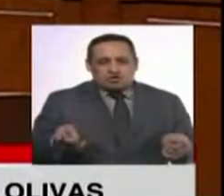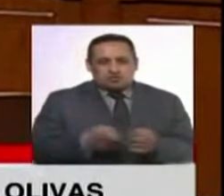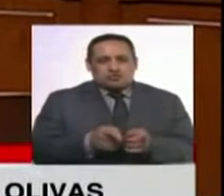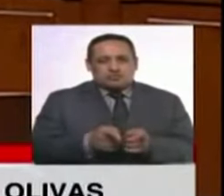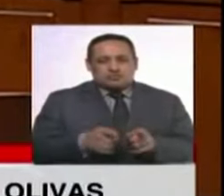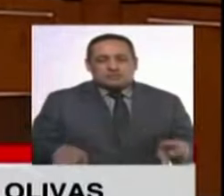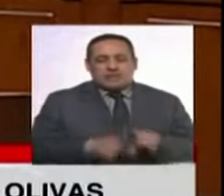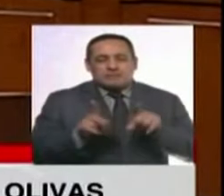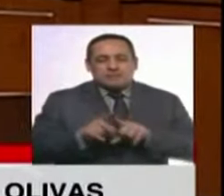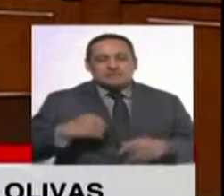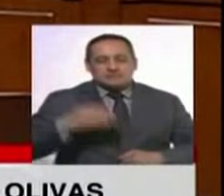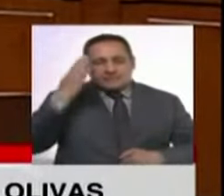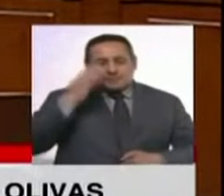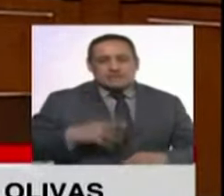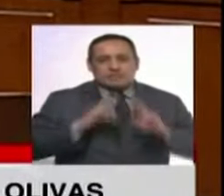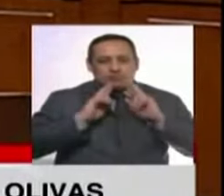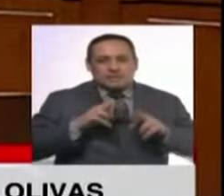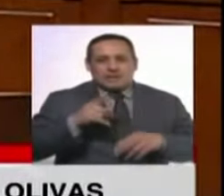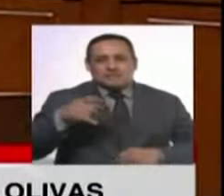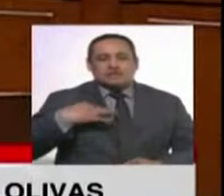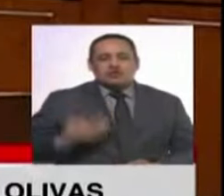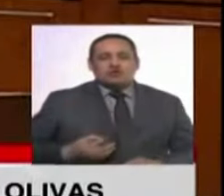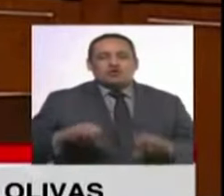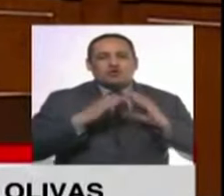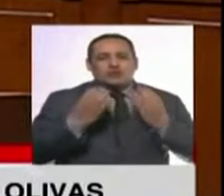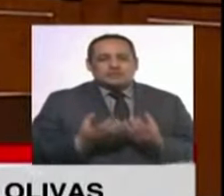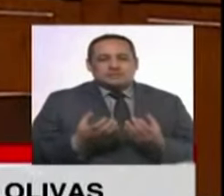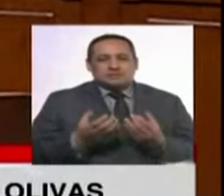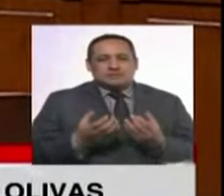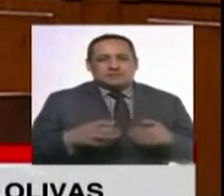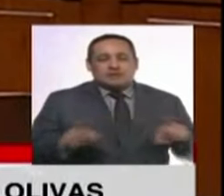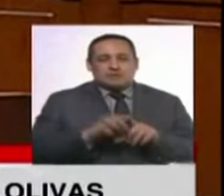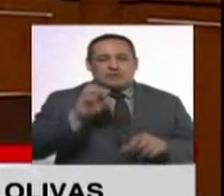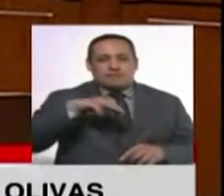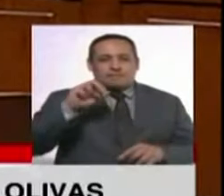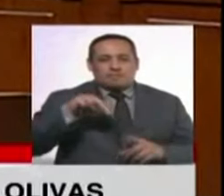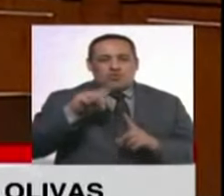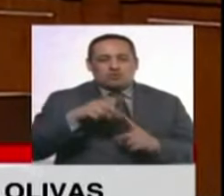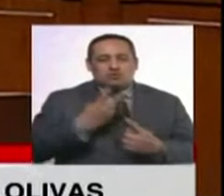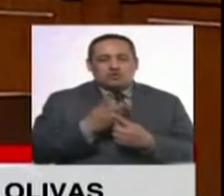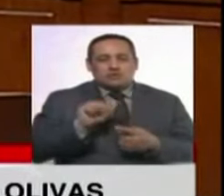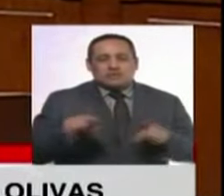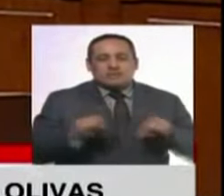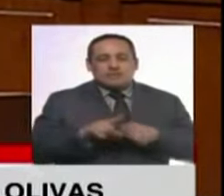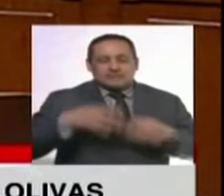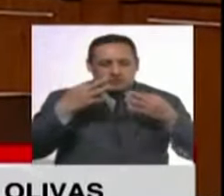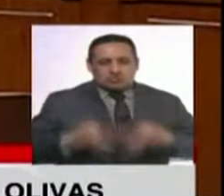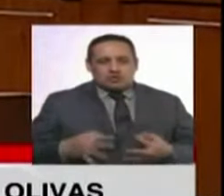y contestaré al Señor congresita Montoya que tenga la primera subida que estos actos